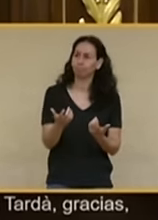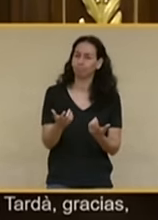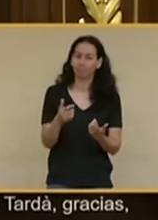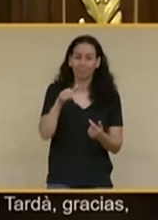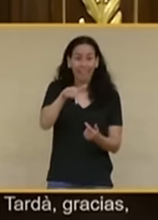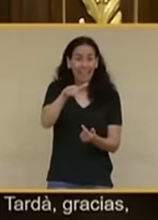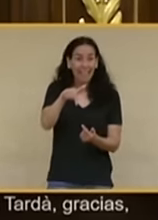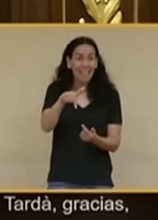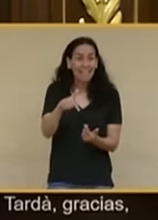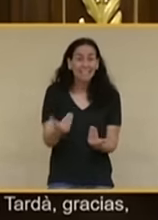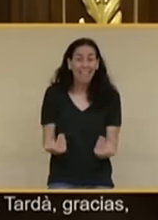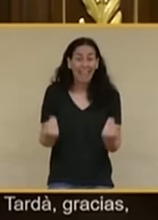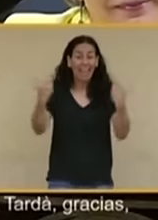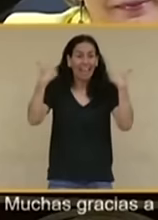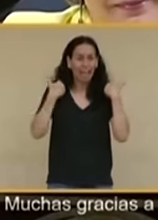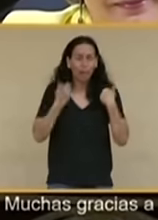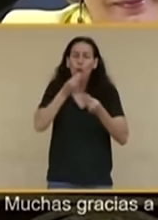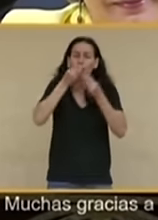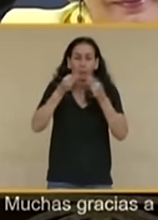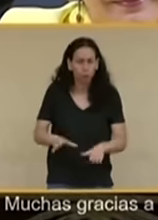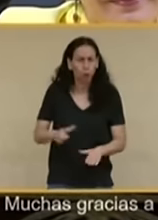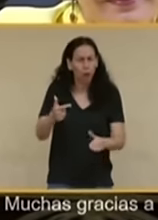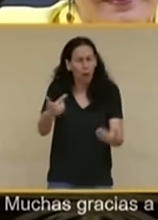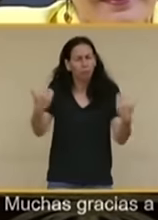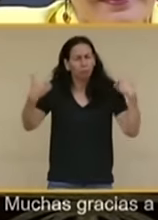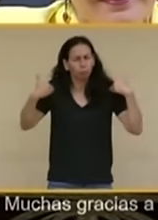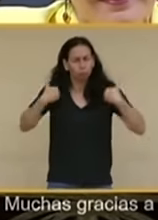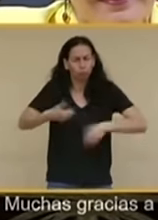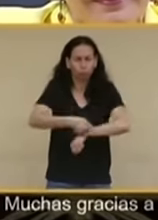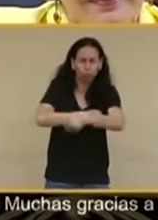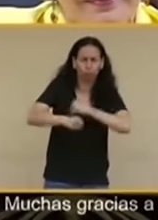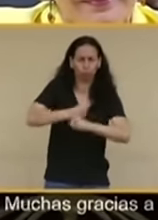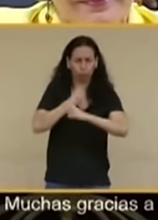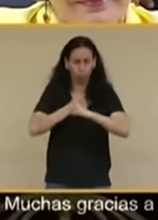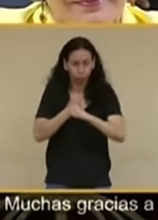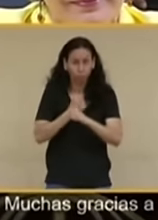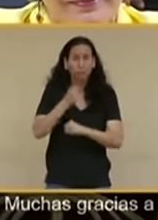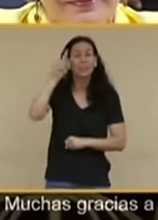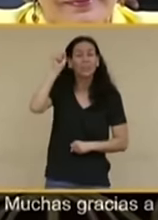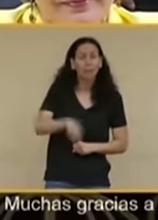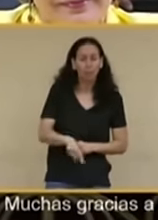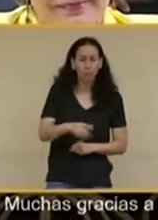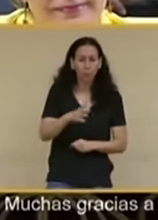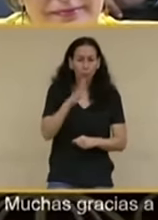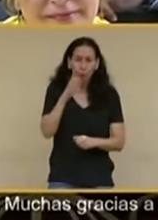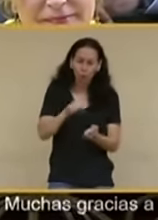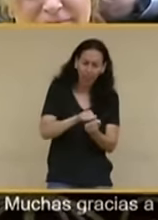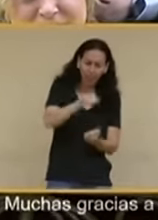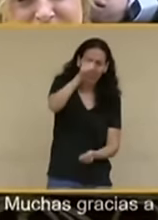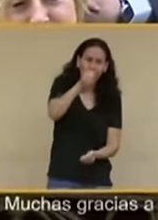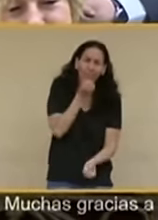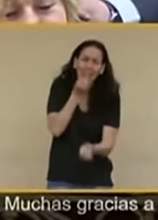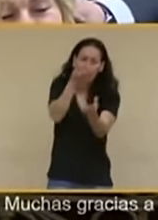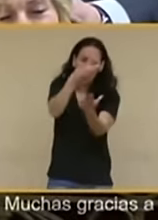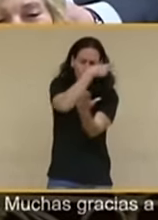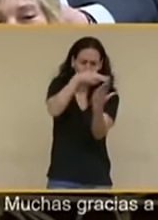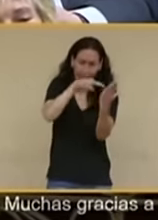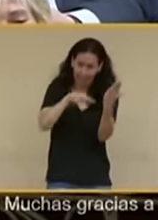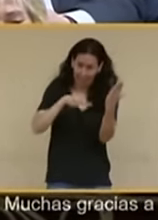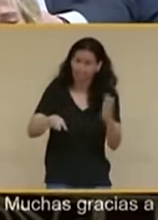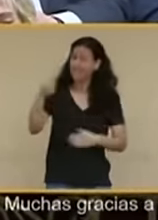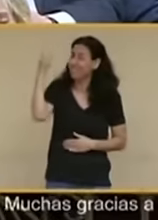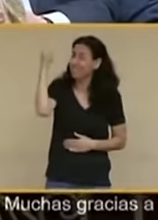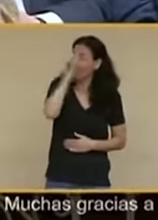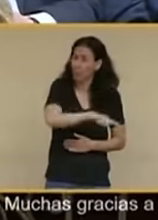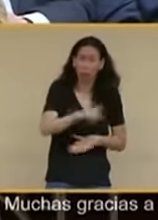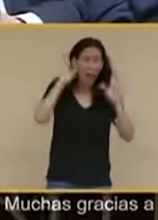este encargo de la historia. Gracias, muchas gracias a Carme Forcadell por leer esa declaración sabiendo que le costaría su